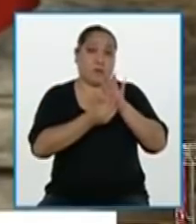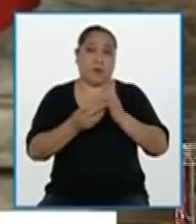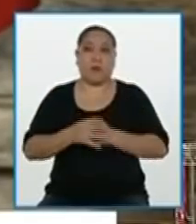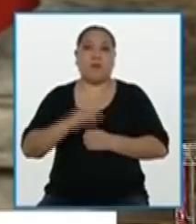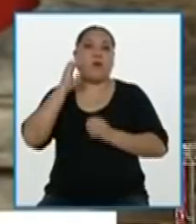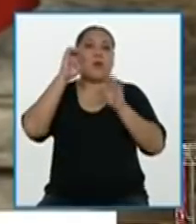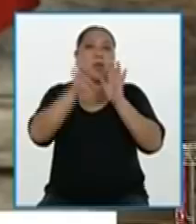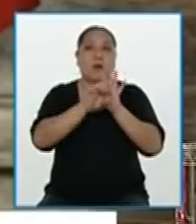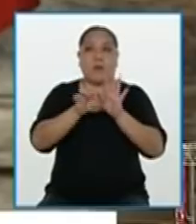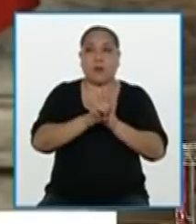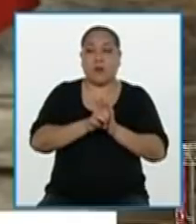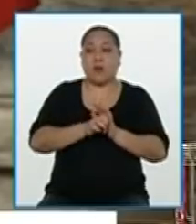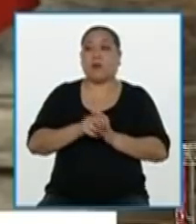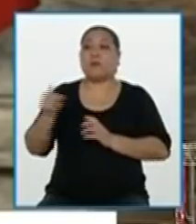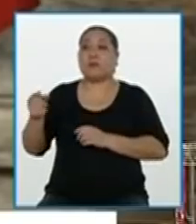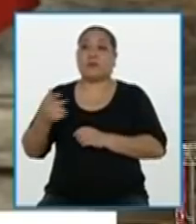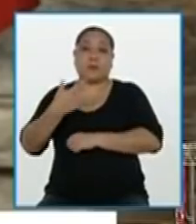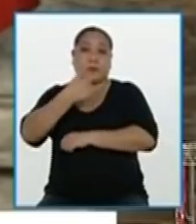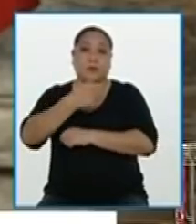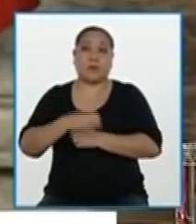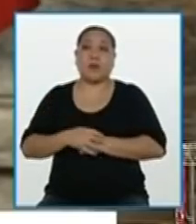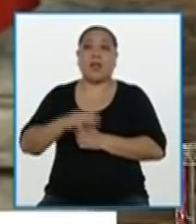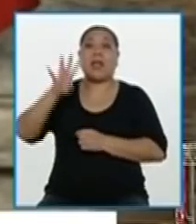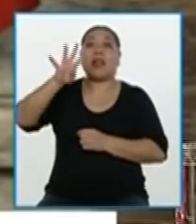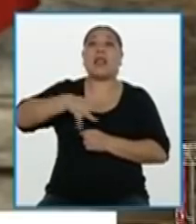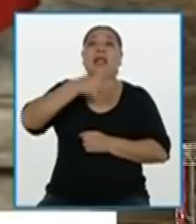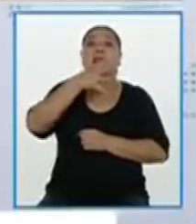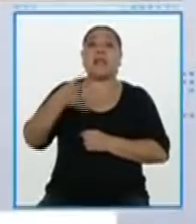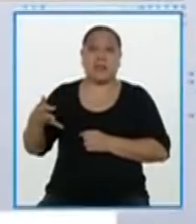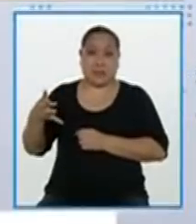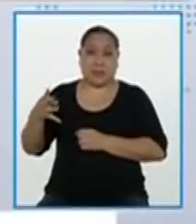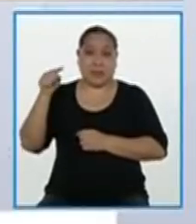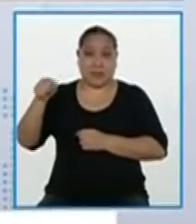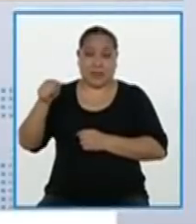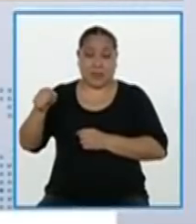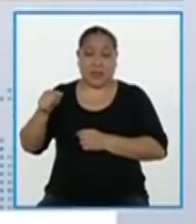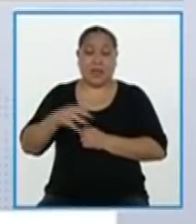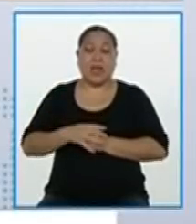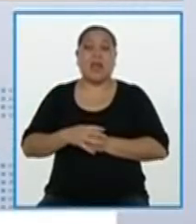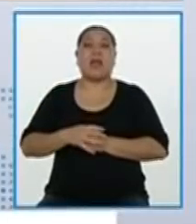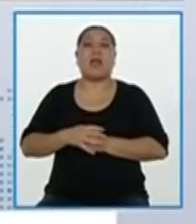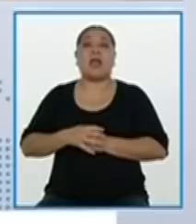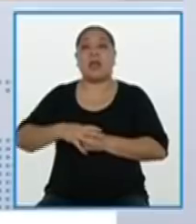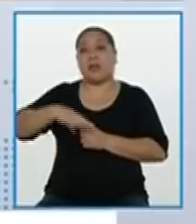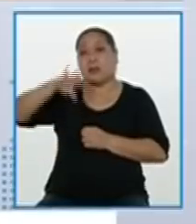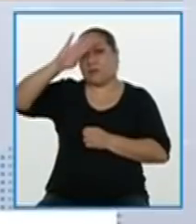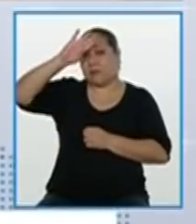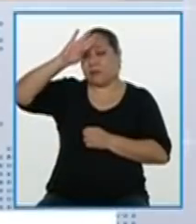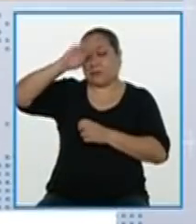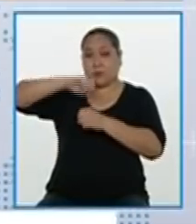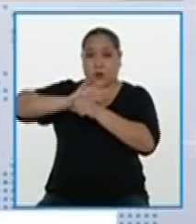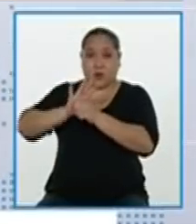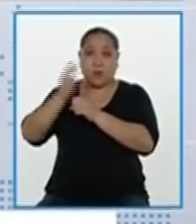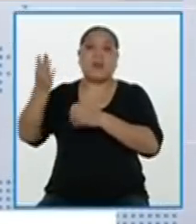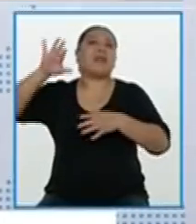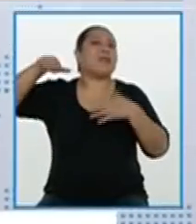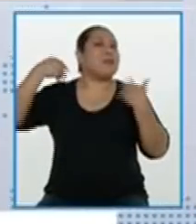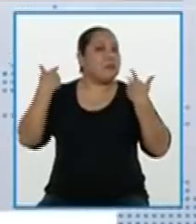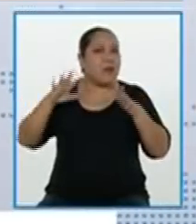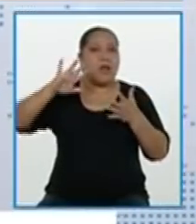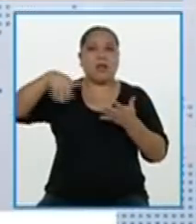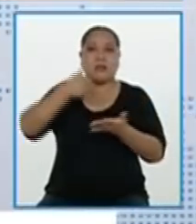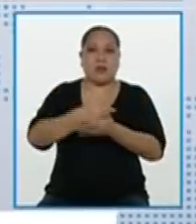de ellos es la parte fiscal, ¿no? No, el Perú, sigue teniendo una macroeconomía sólida, sigue siendo de las más sólidas de